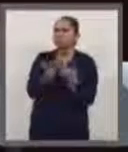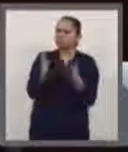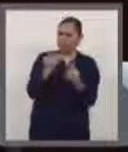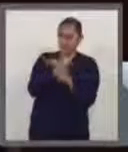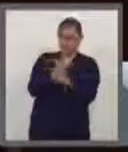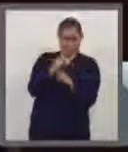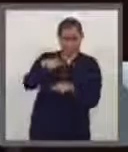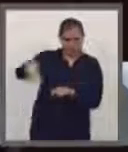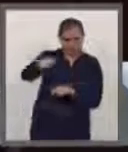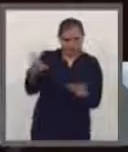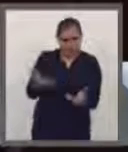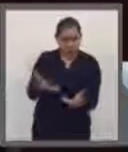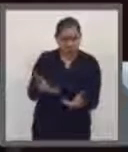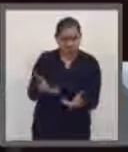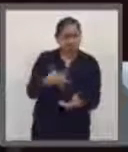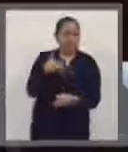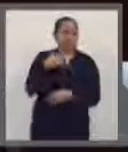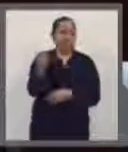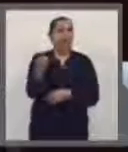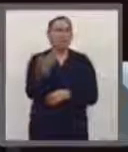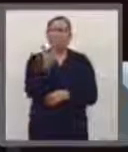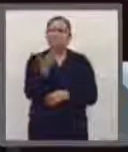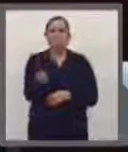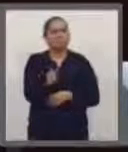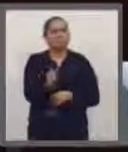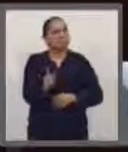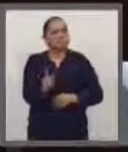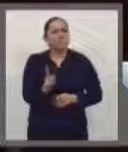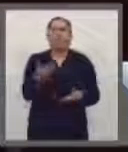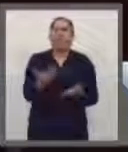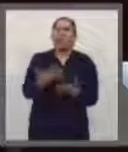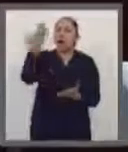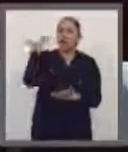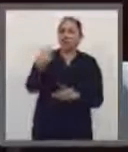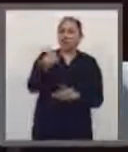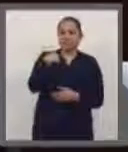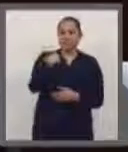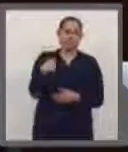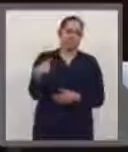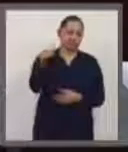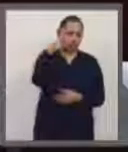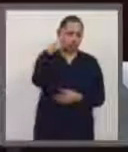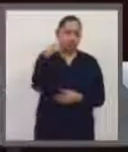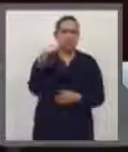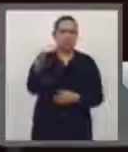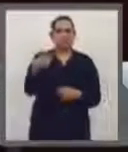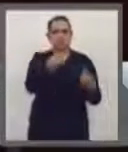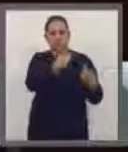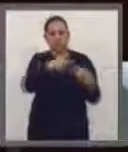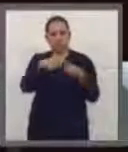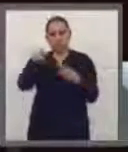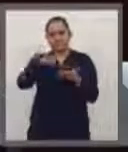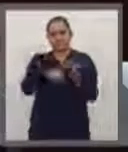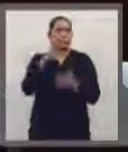A mí realmente, cuando yo escuchaba las intervenciones en la Cámara